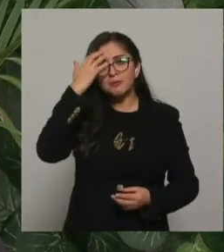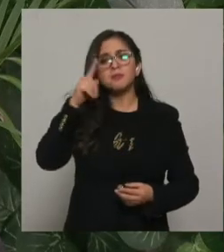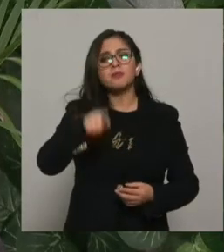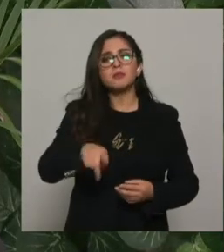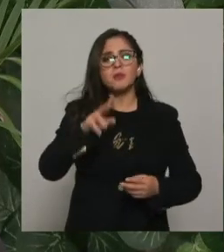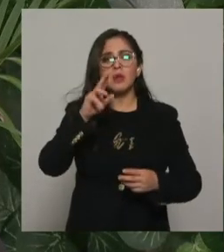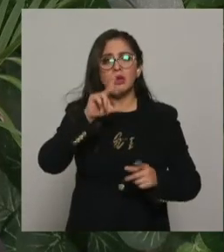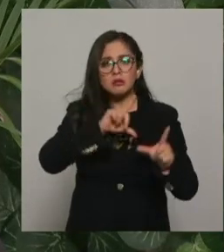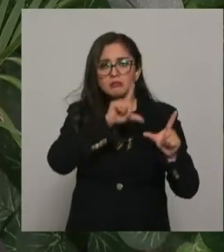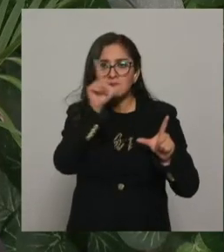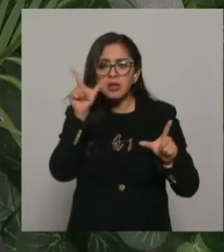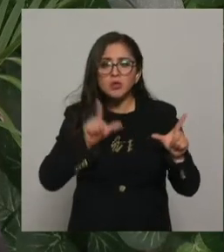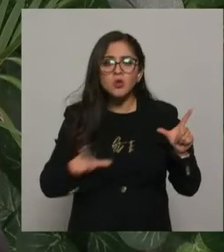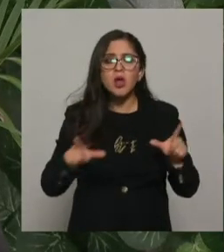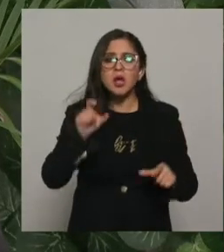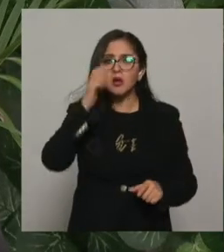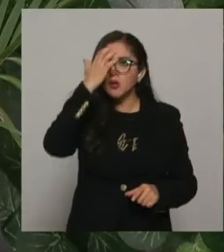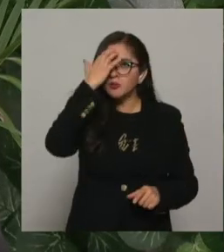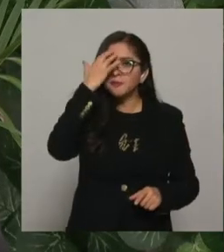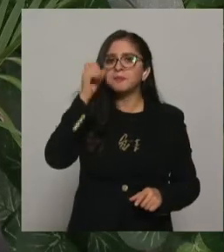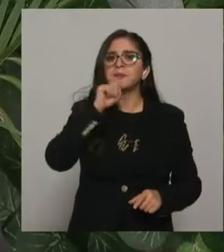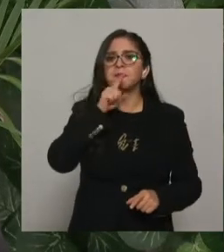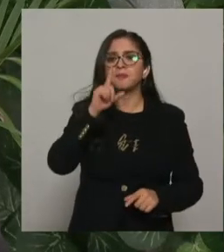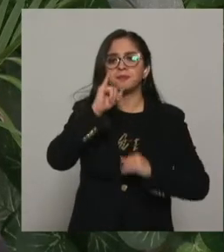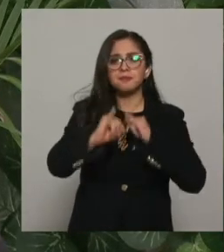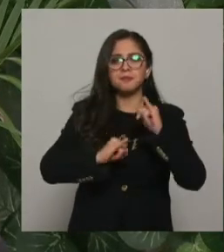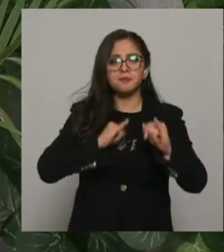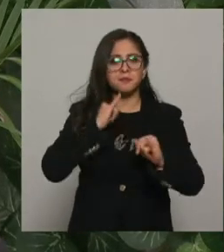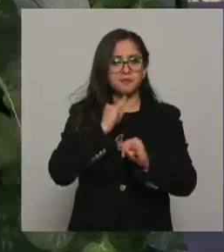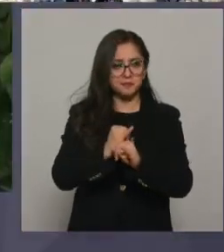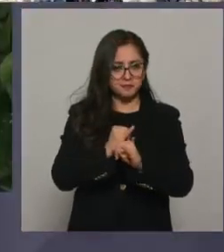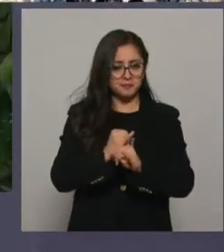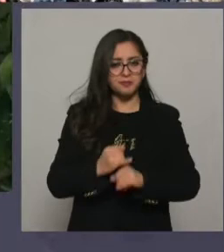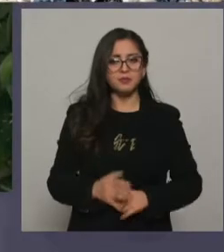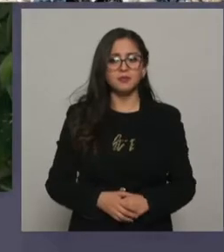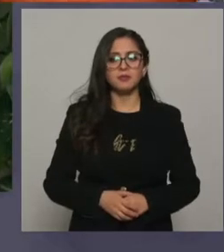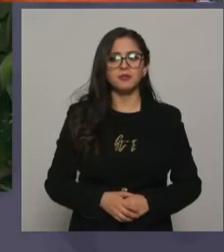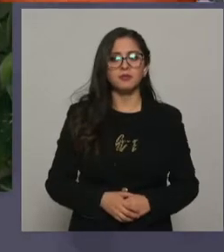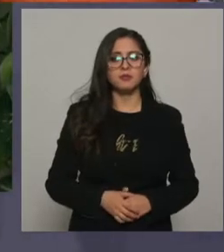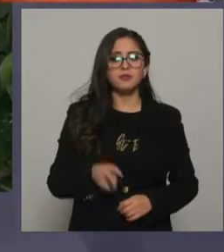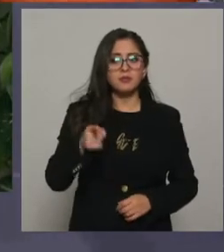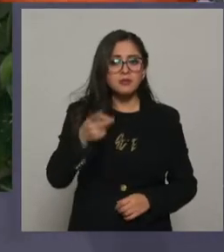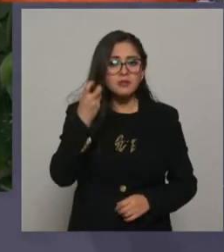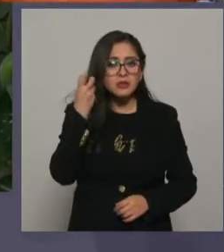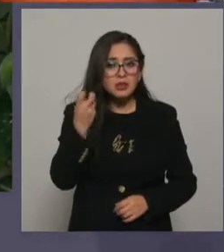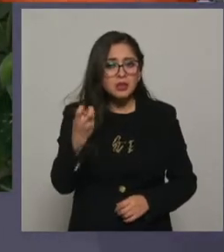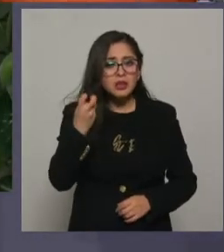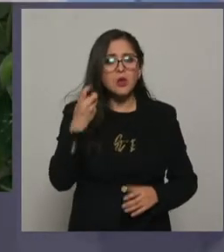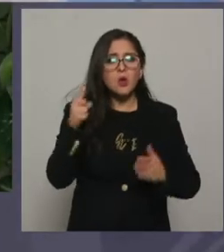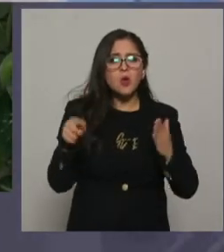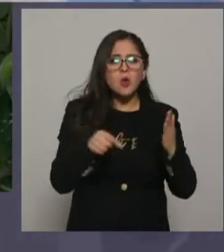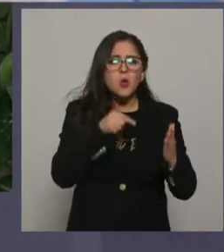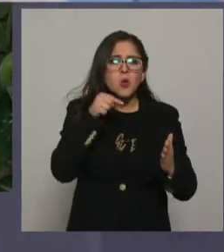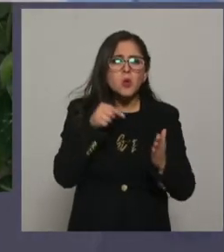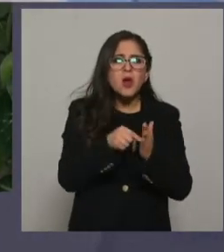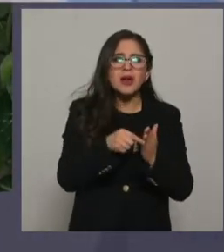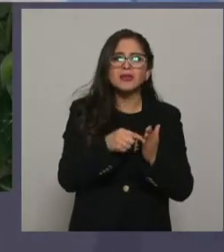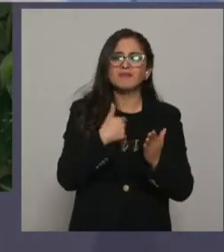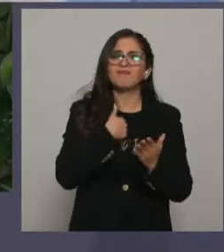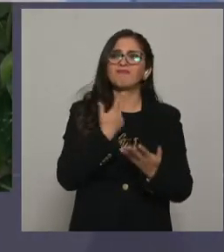nivel nacional e internacional. Es digamos, son lugares, me atrevo a decir, místicos,